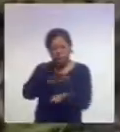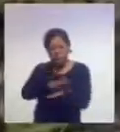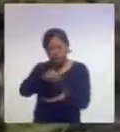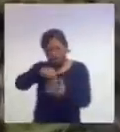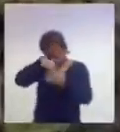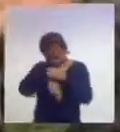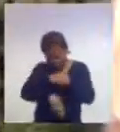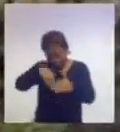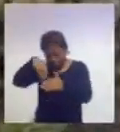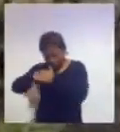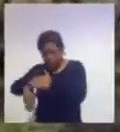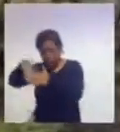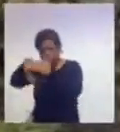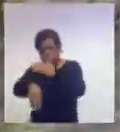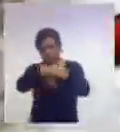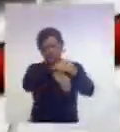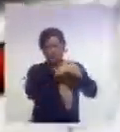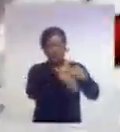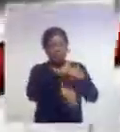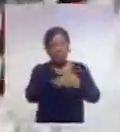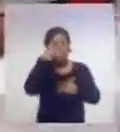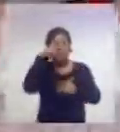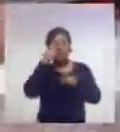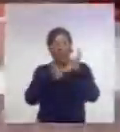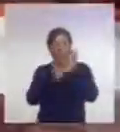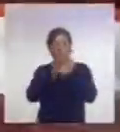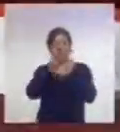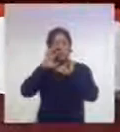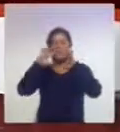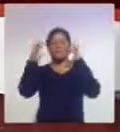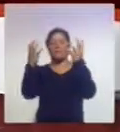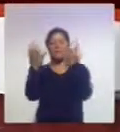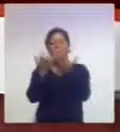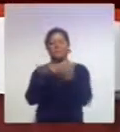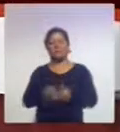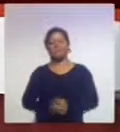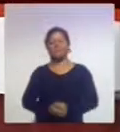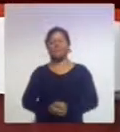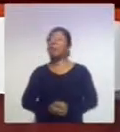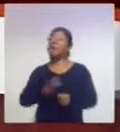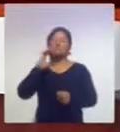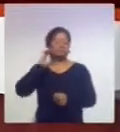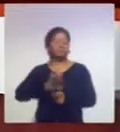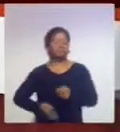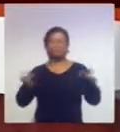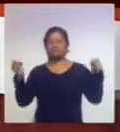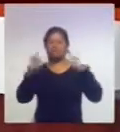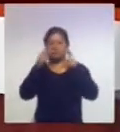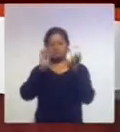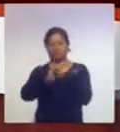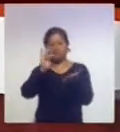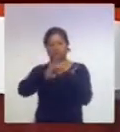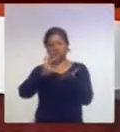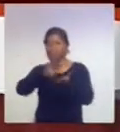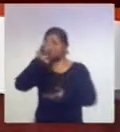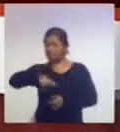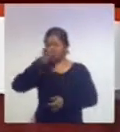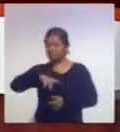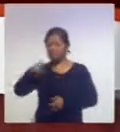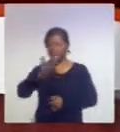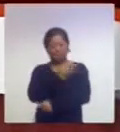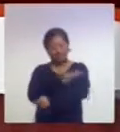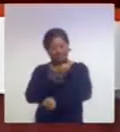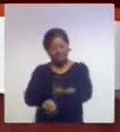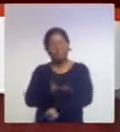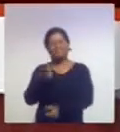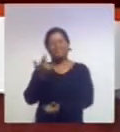importancia para la producción de agua en el planeta. Así es como ya nos estamos despidiendo. Gracias de verdad por su compañía, por su preferencia